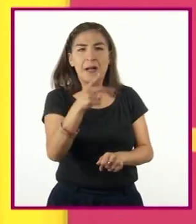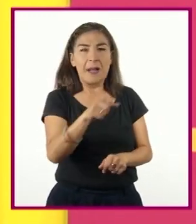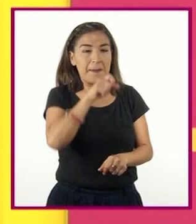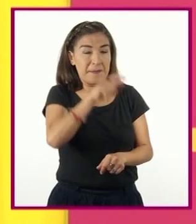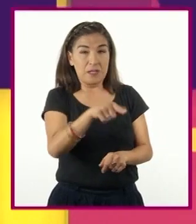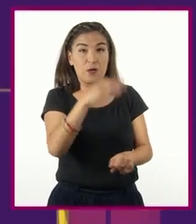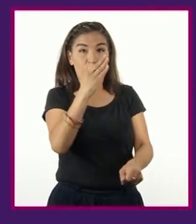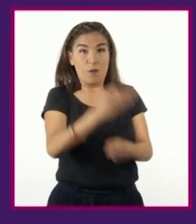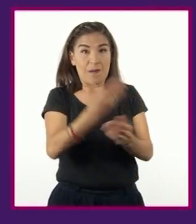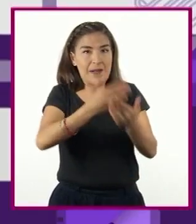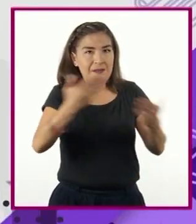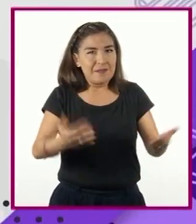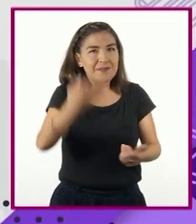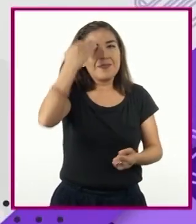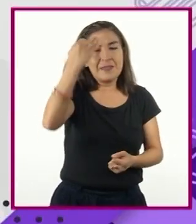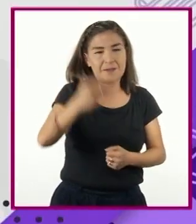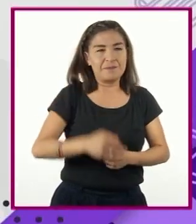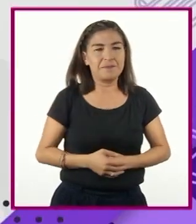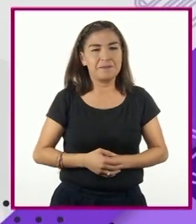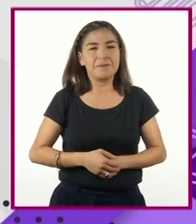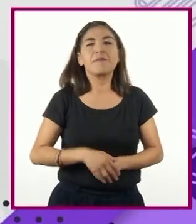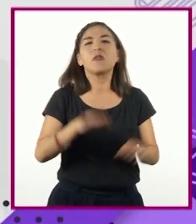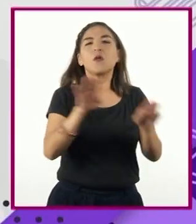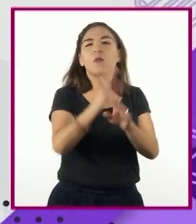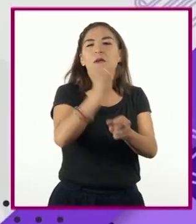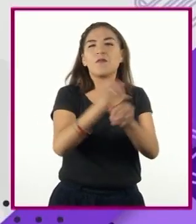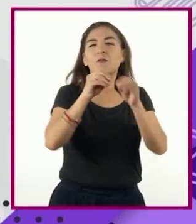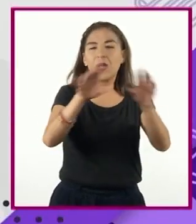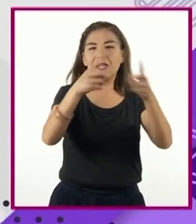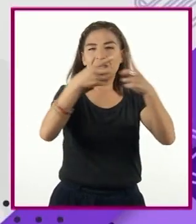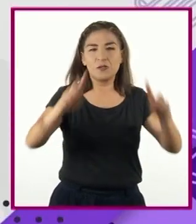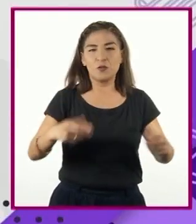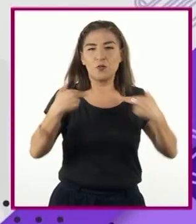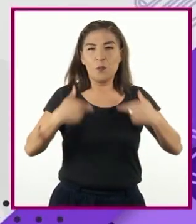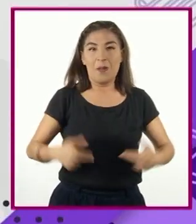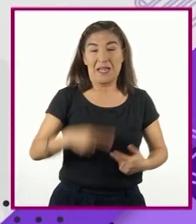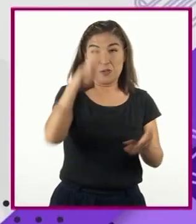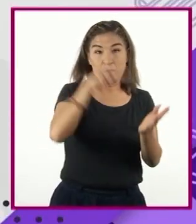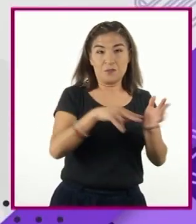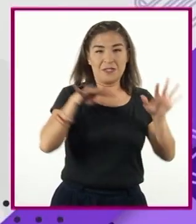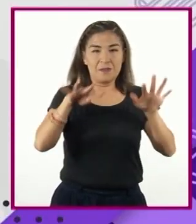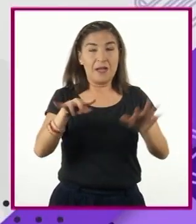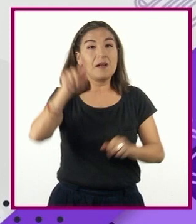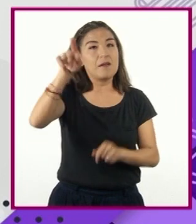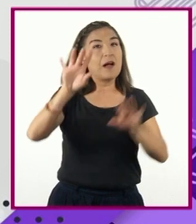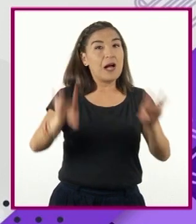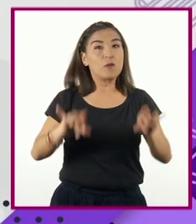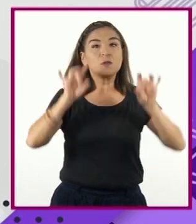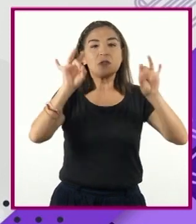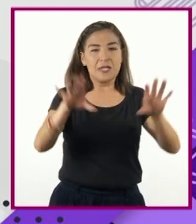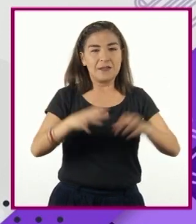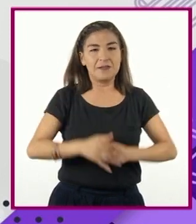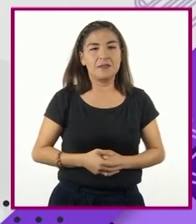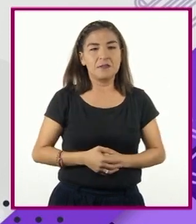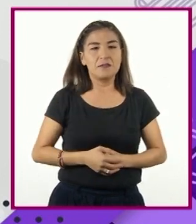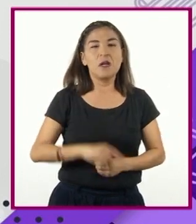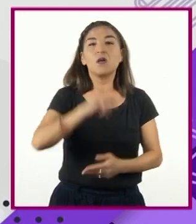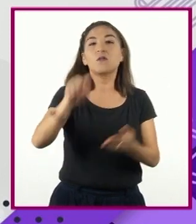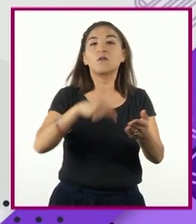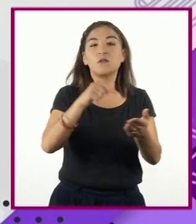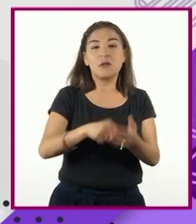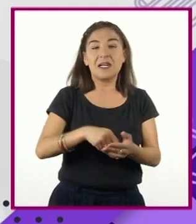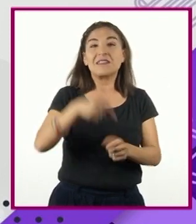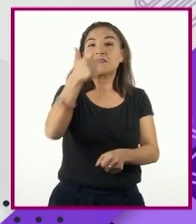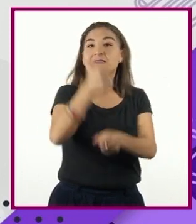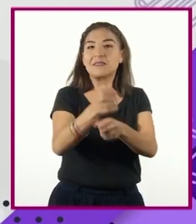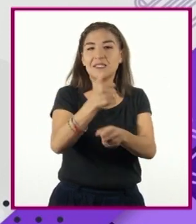más actualizada. En el informe sobre Desarrollo Humano 2019, Australia, por ejemplo, está en el lugar